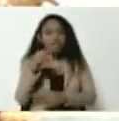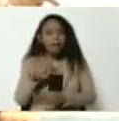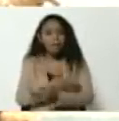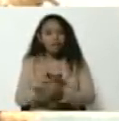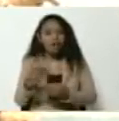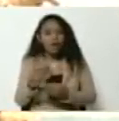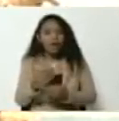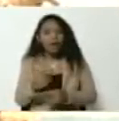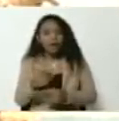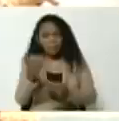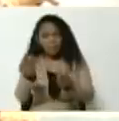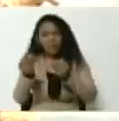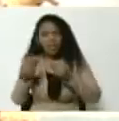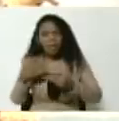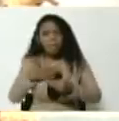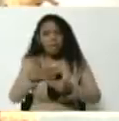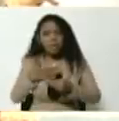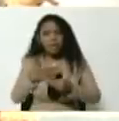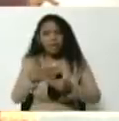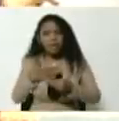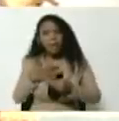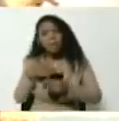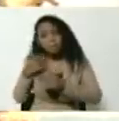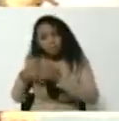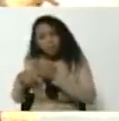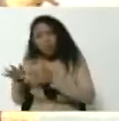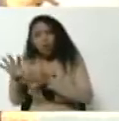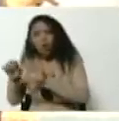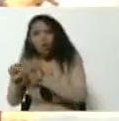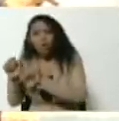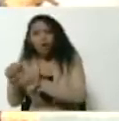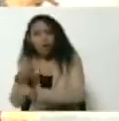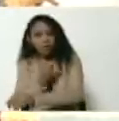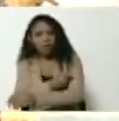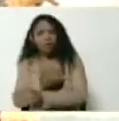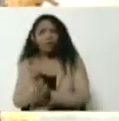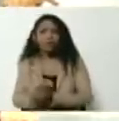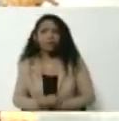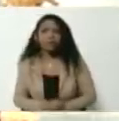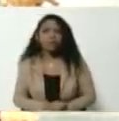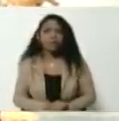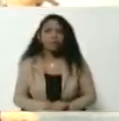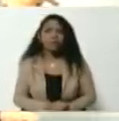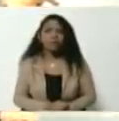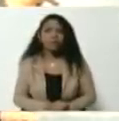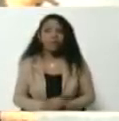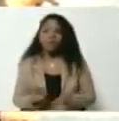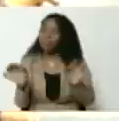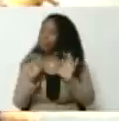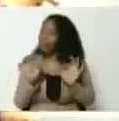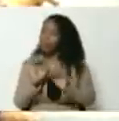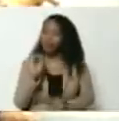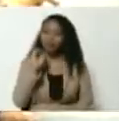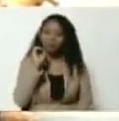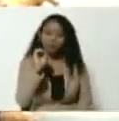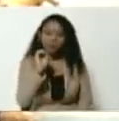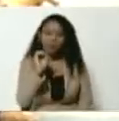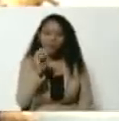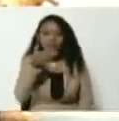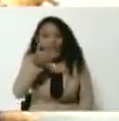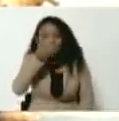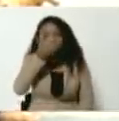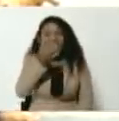de dólares que me vas a dar a mí, vamos a comprar una vacuna. Nada, cero. Ni un